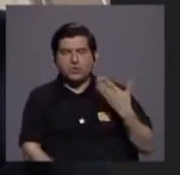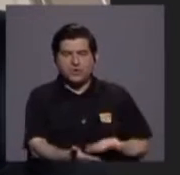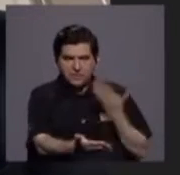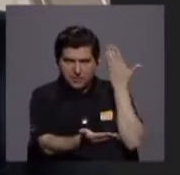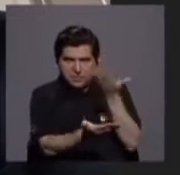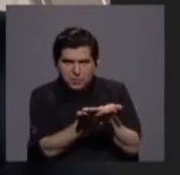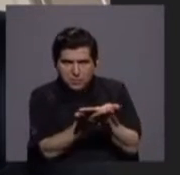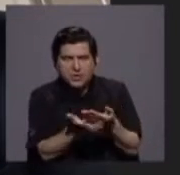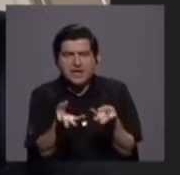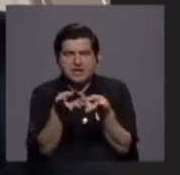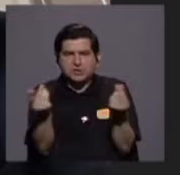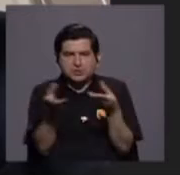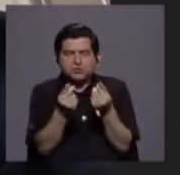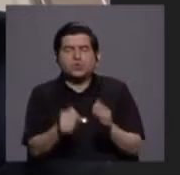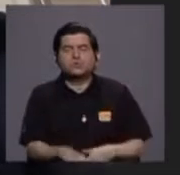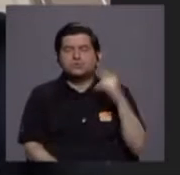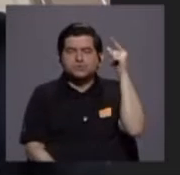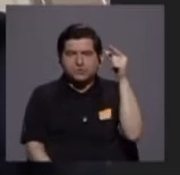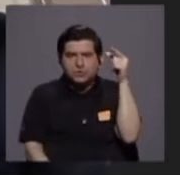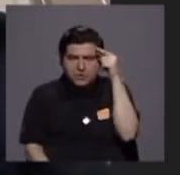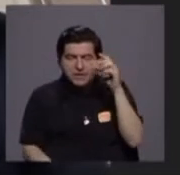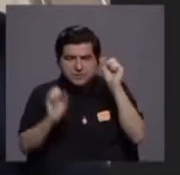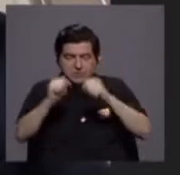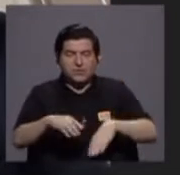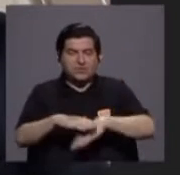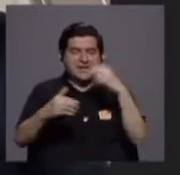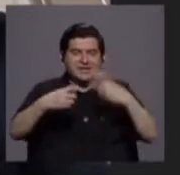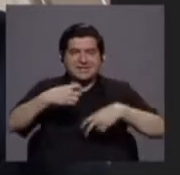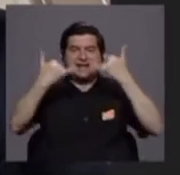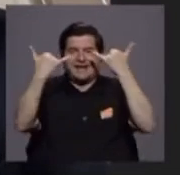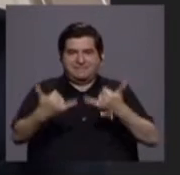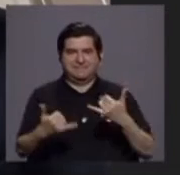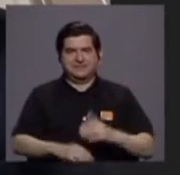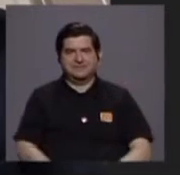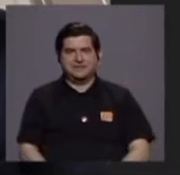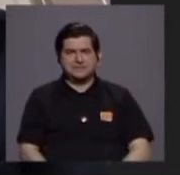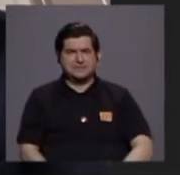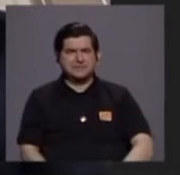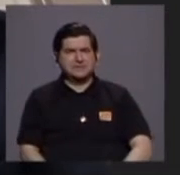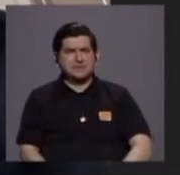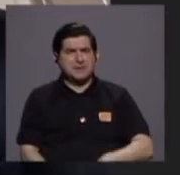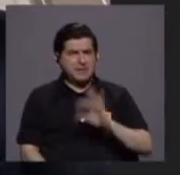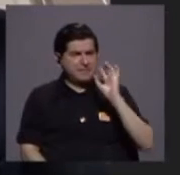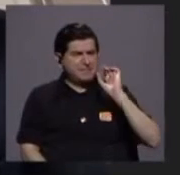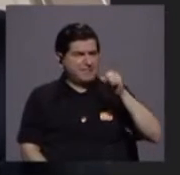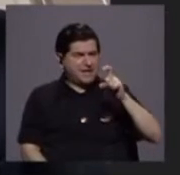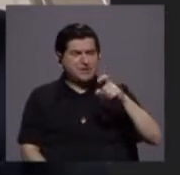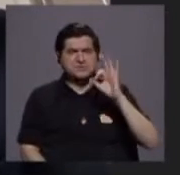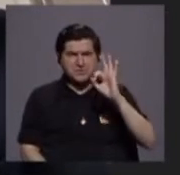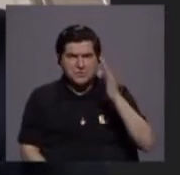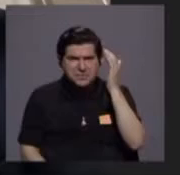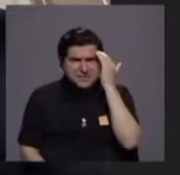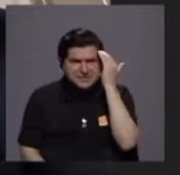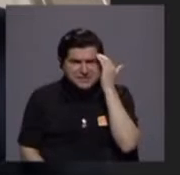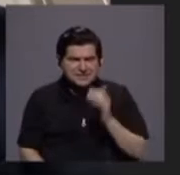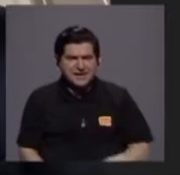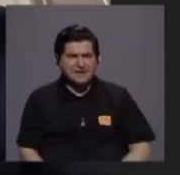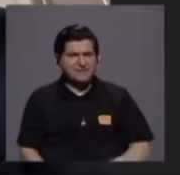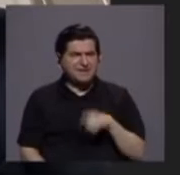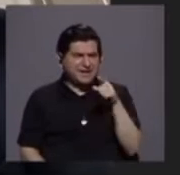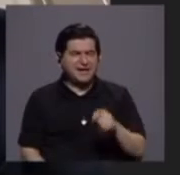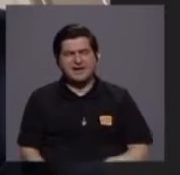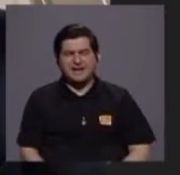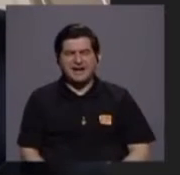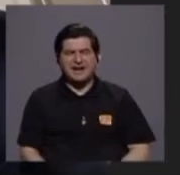proponer soluciones sensatas para salir de la crisis actual, que está muy bien diagnosticada y sabemos bien cuáles son las recetas